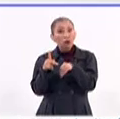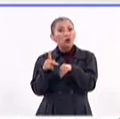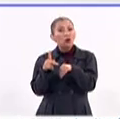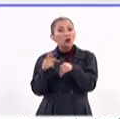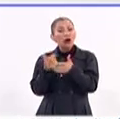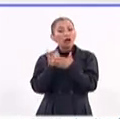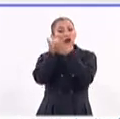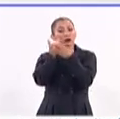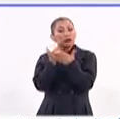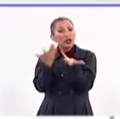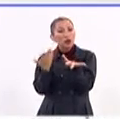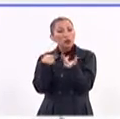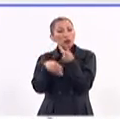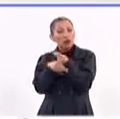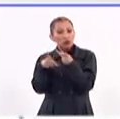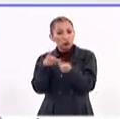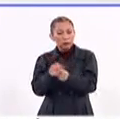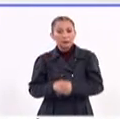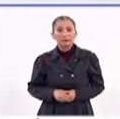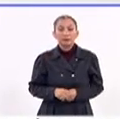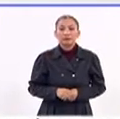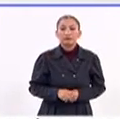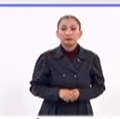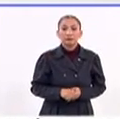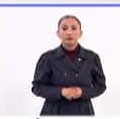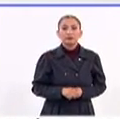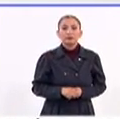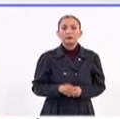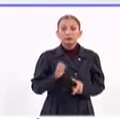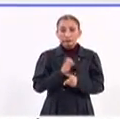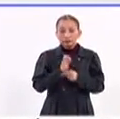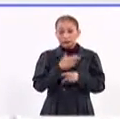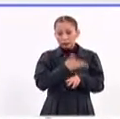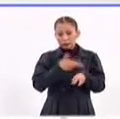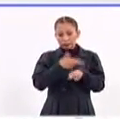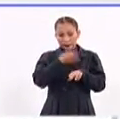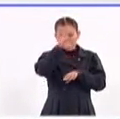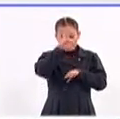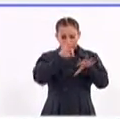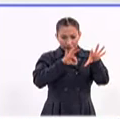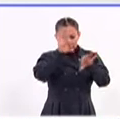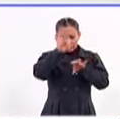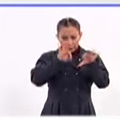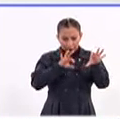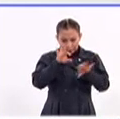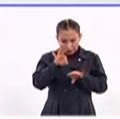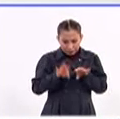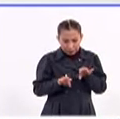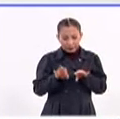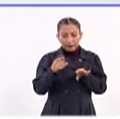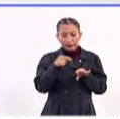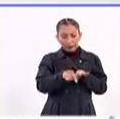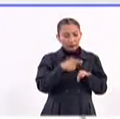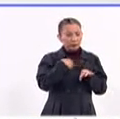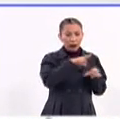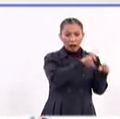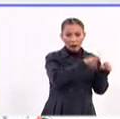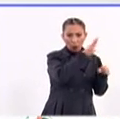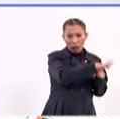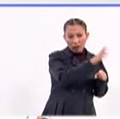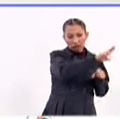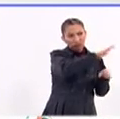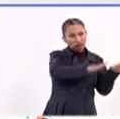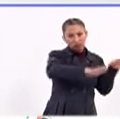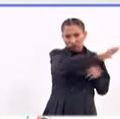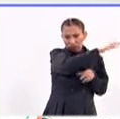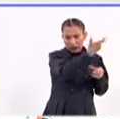permite esa utilidad de los productos. Entonces, el proceso de selección, de pasar de selección natural en muchos